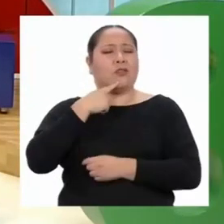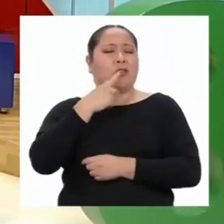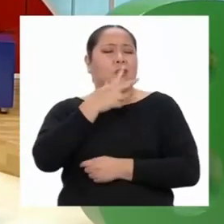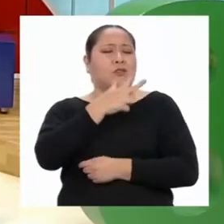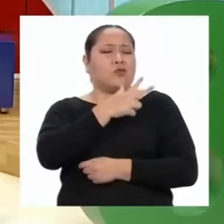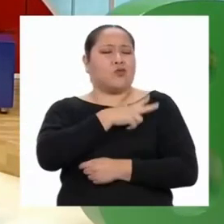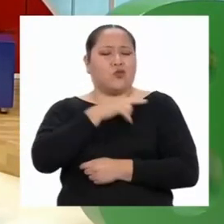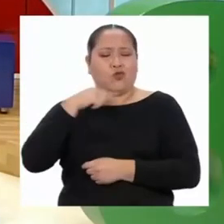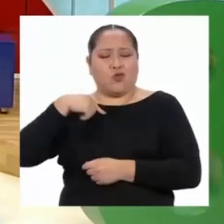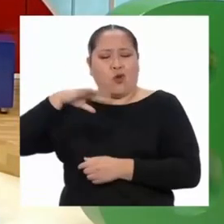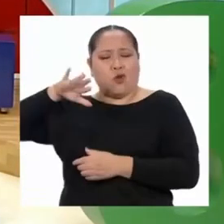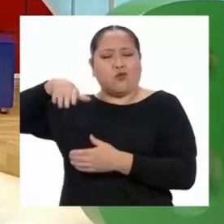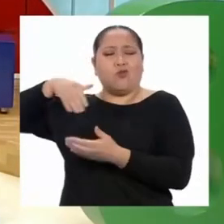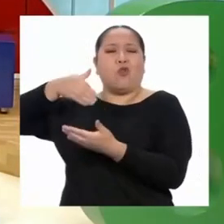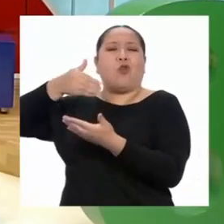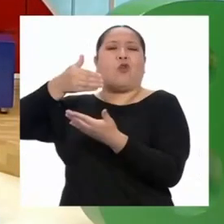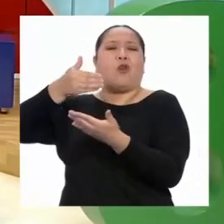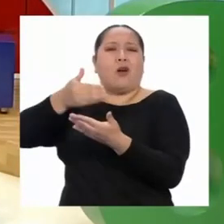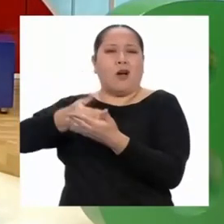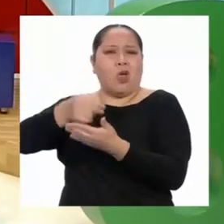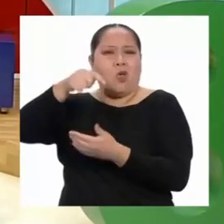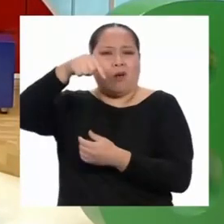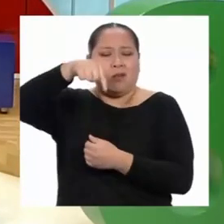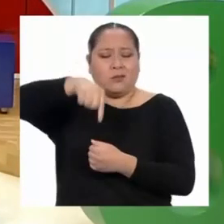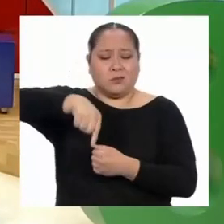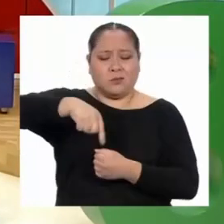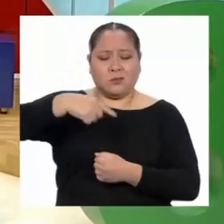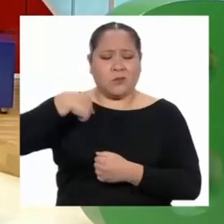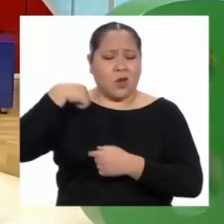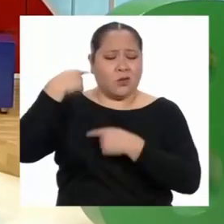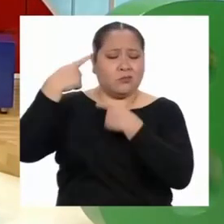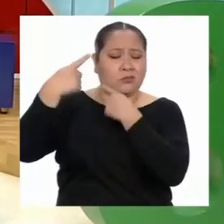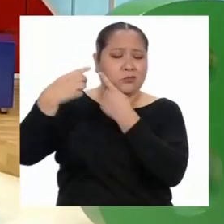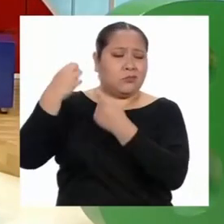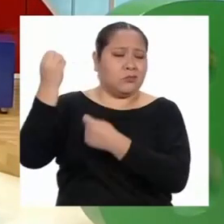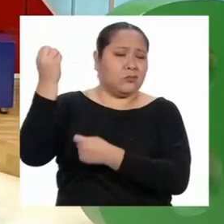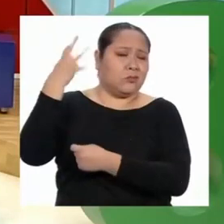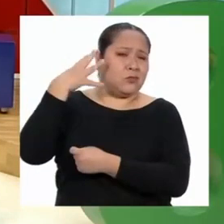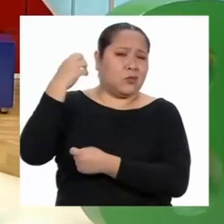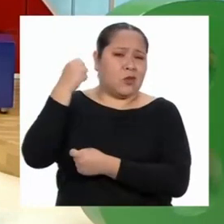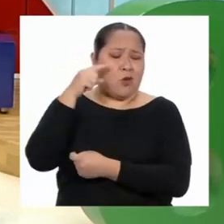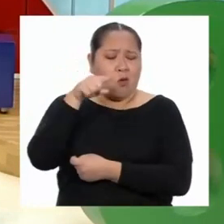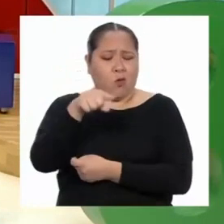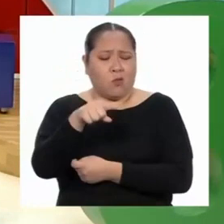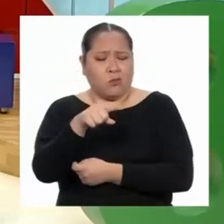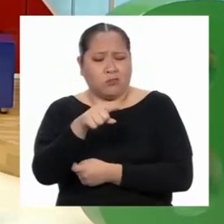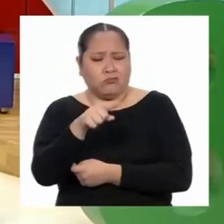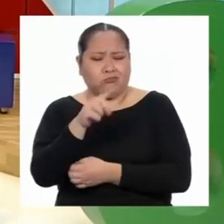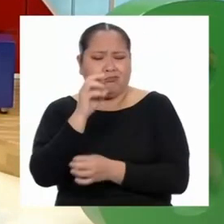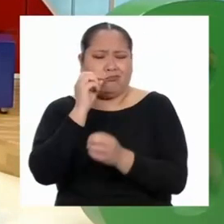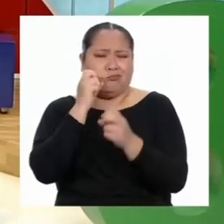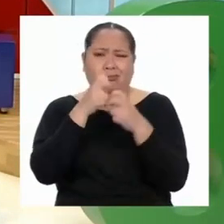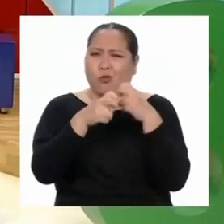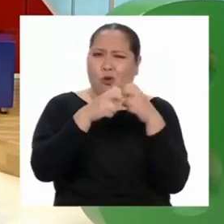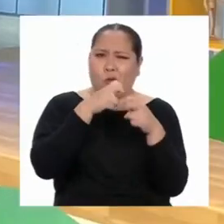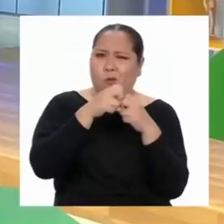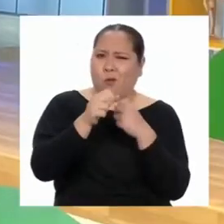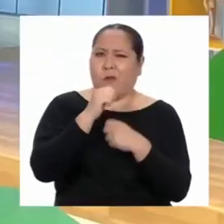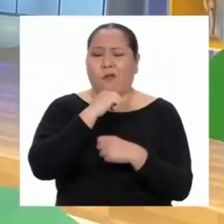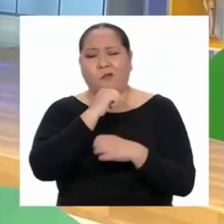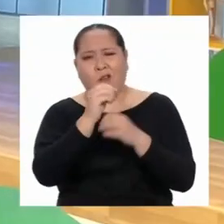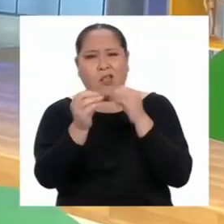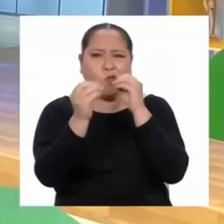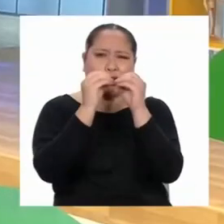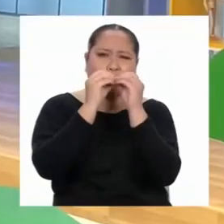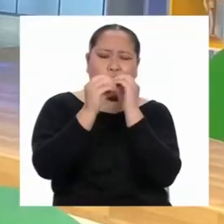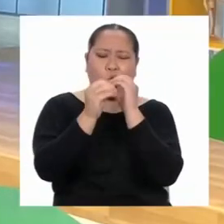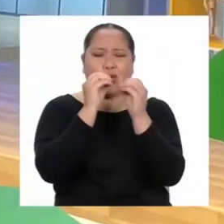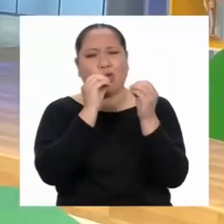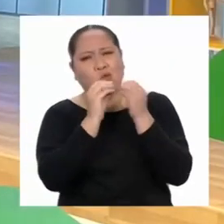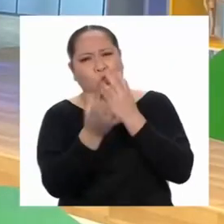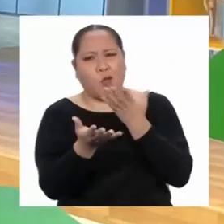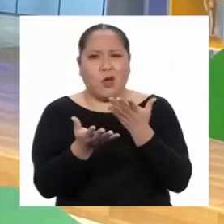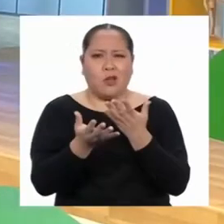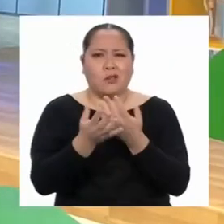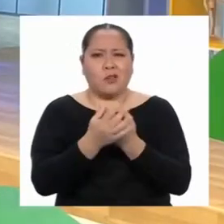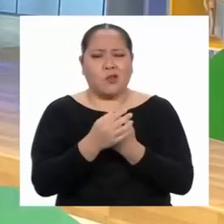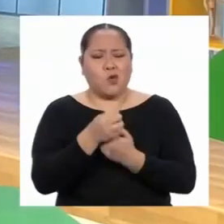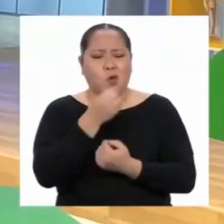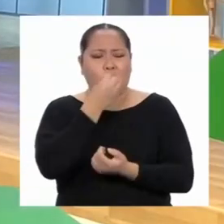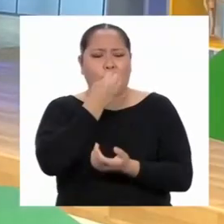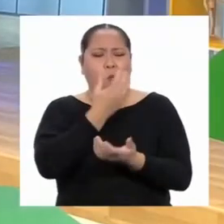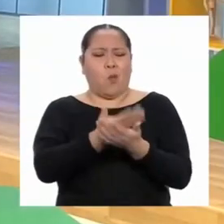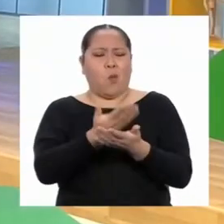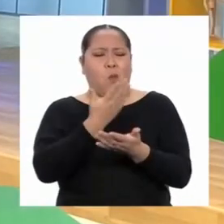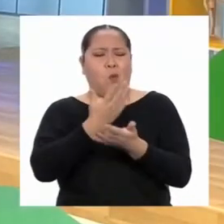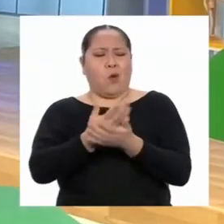aquí porque me han contado que hay un misterio por resolver. Y un buen